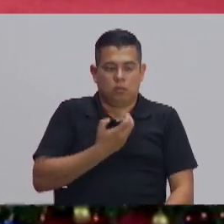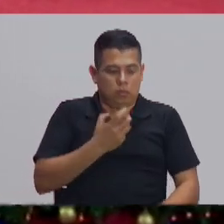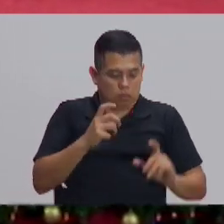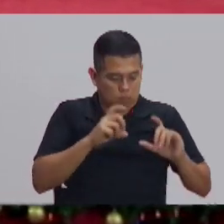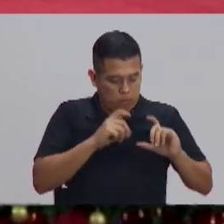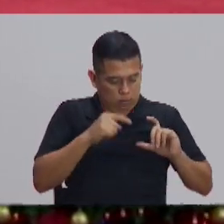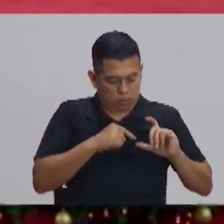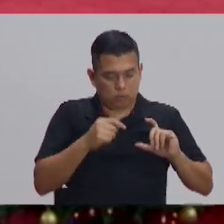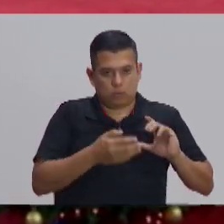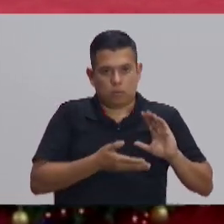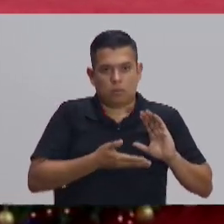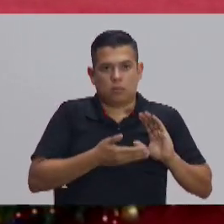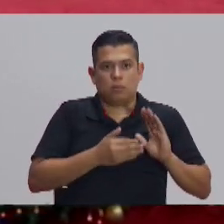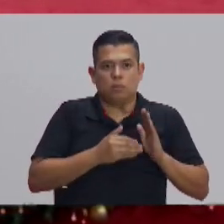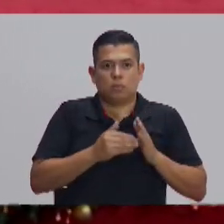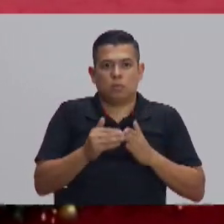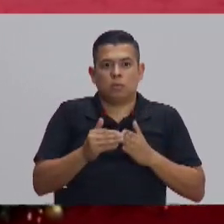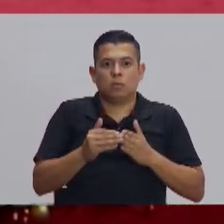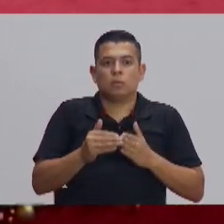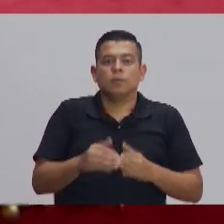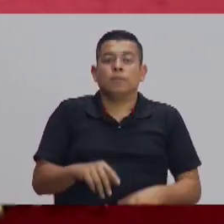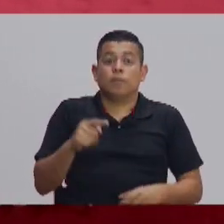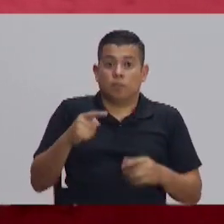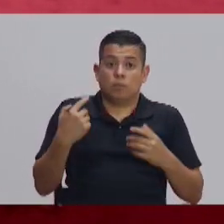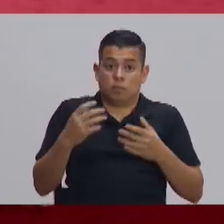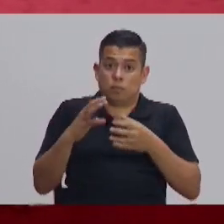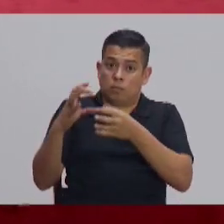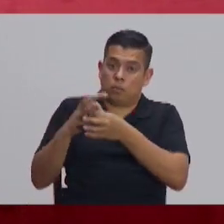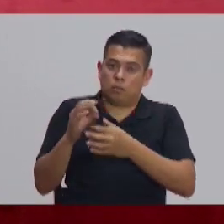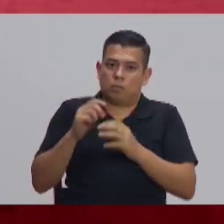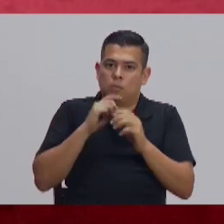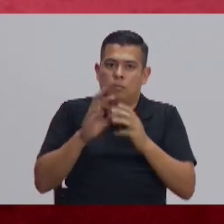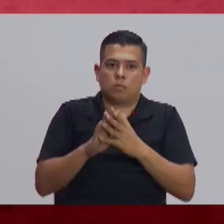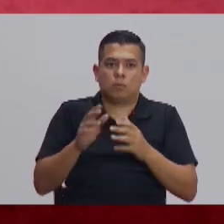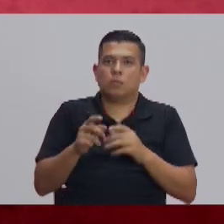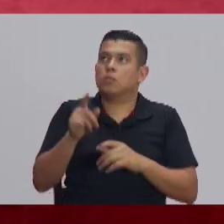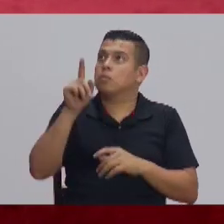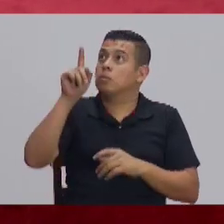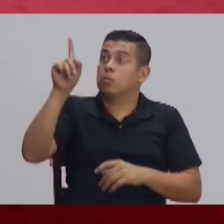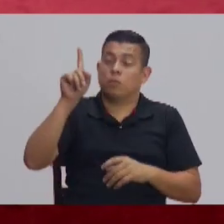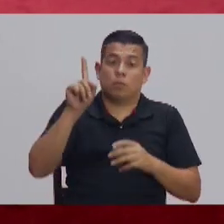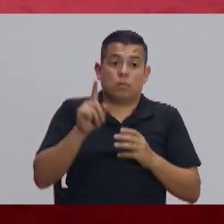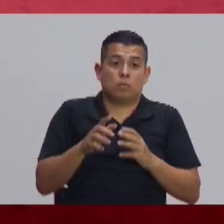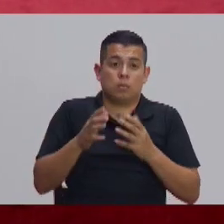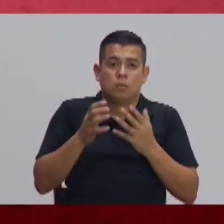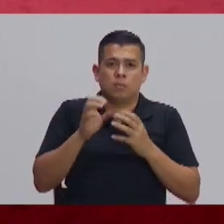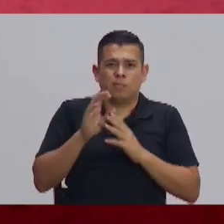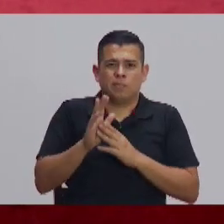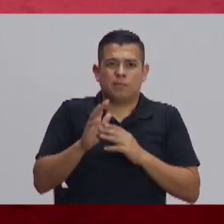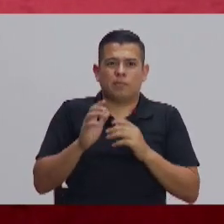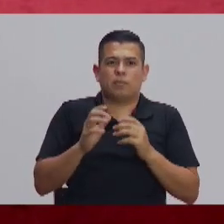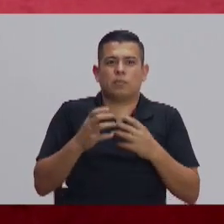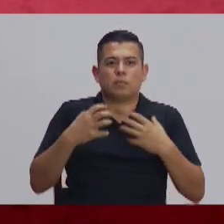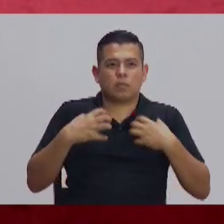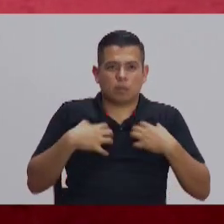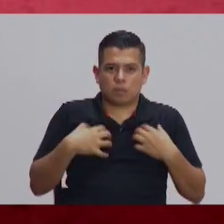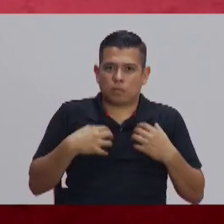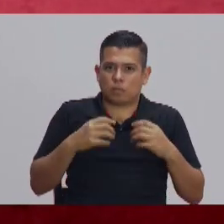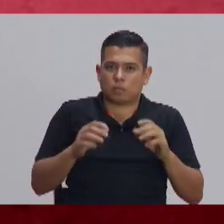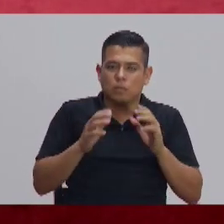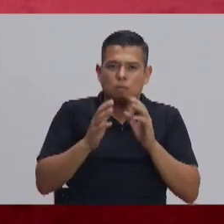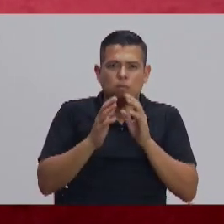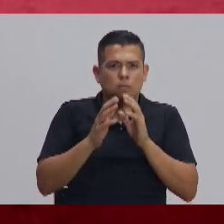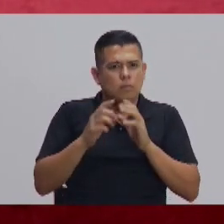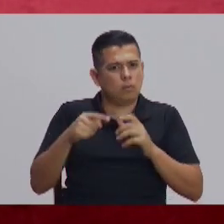corazón uniéndonos y clamando le invocando le al señor teniendo una vida de la